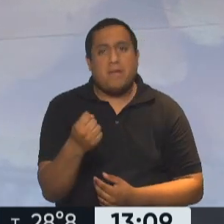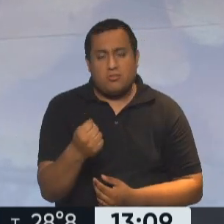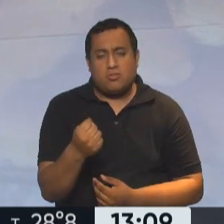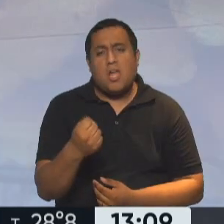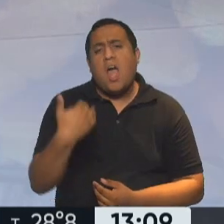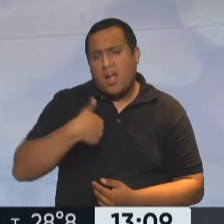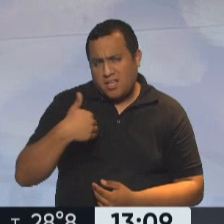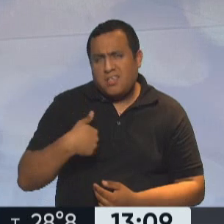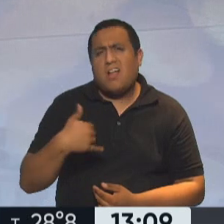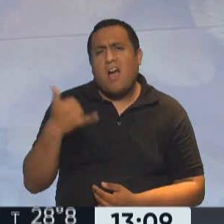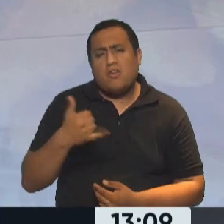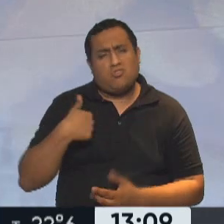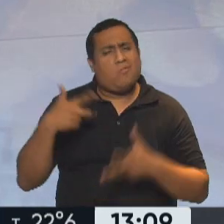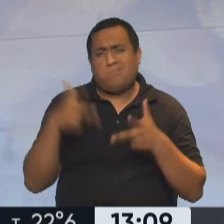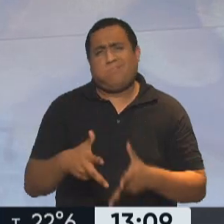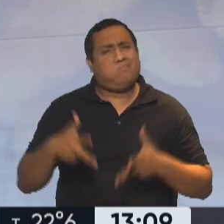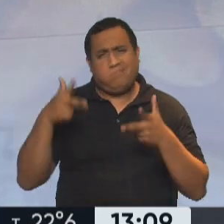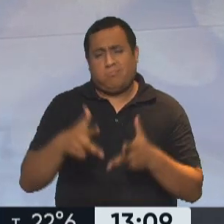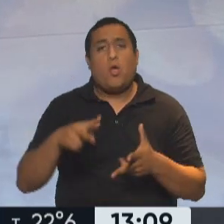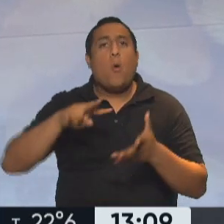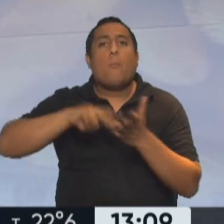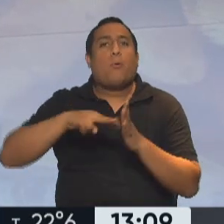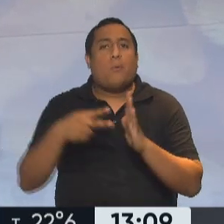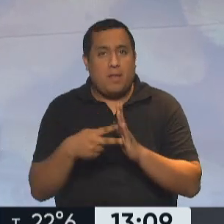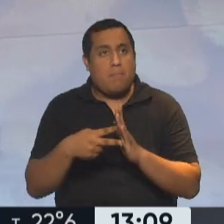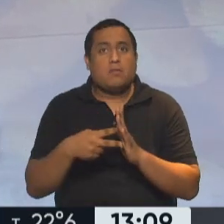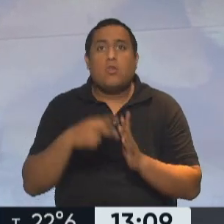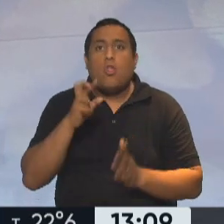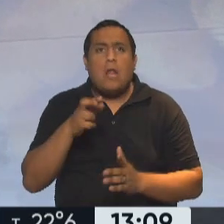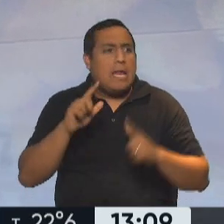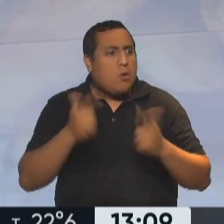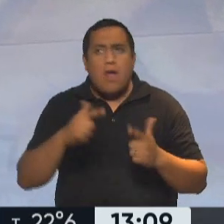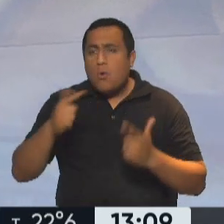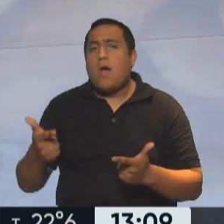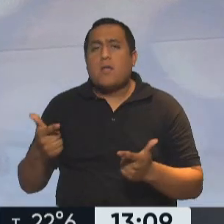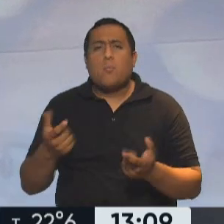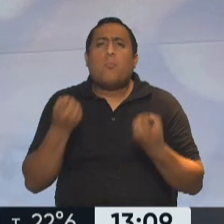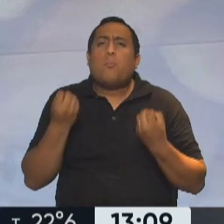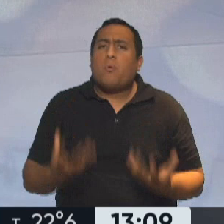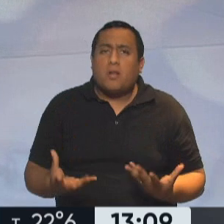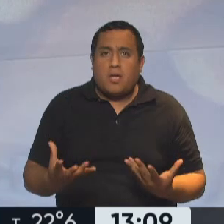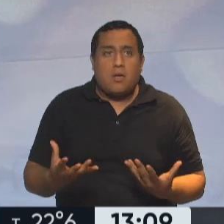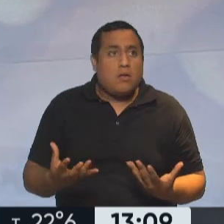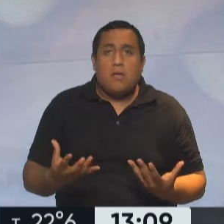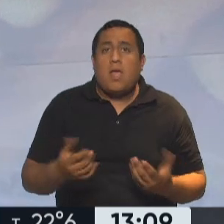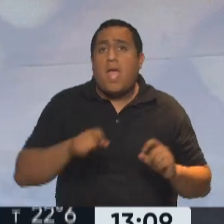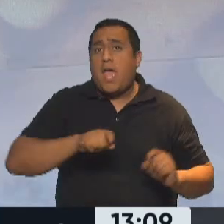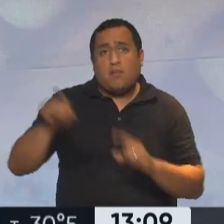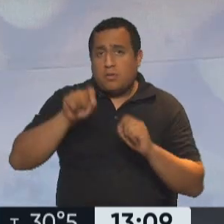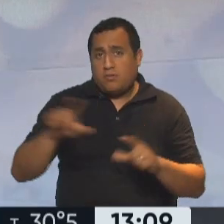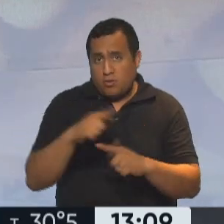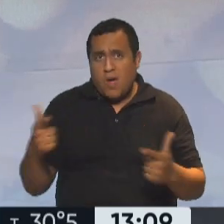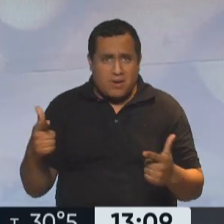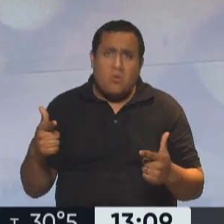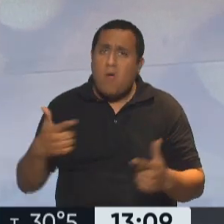lo vengo diciendo hasta el cansancio, un problema de escasez de dólares, no particularmente porque tengamos falta de exportación, la verdad que